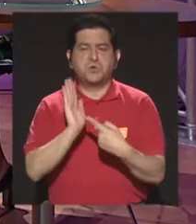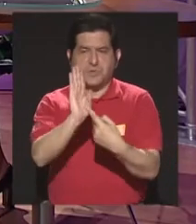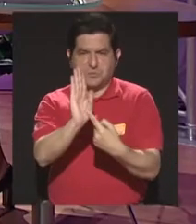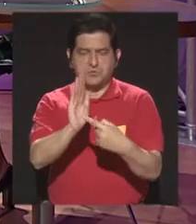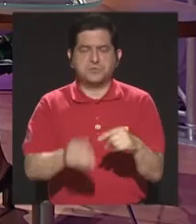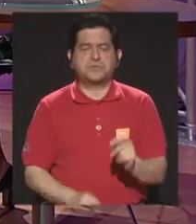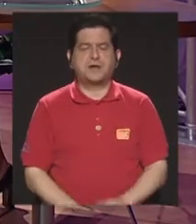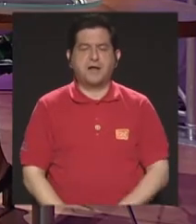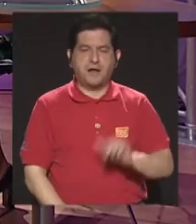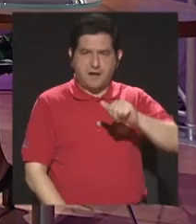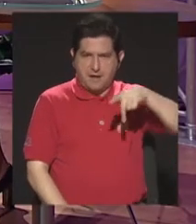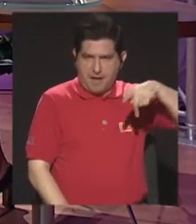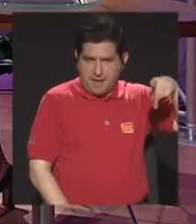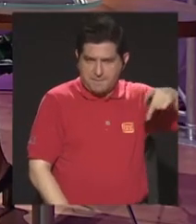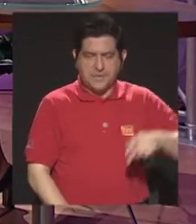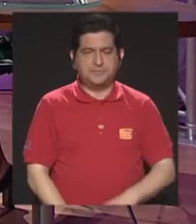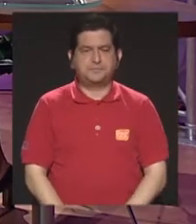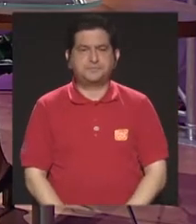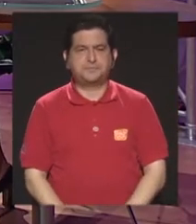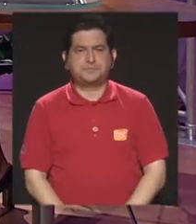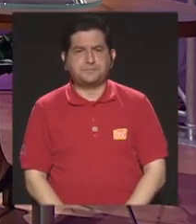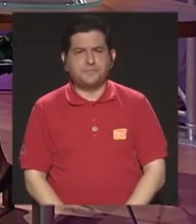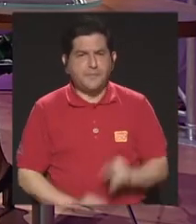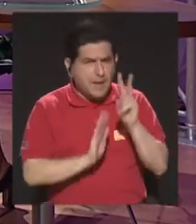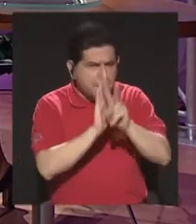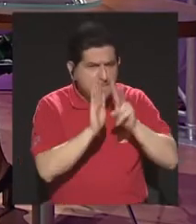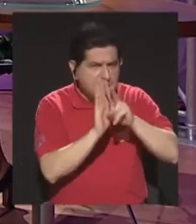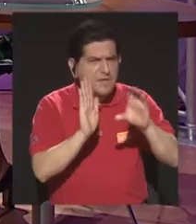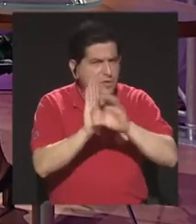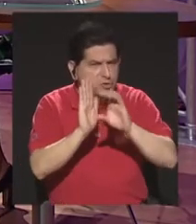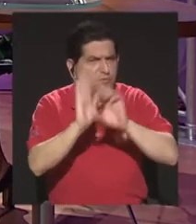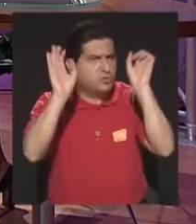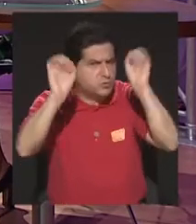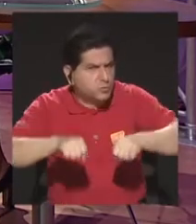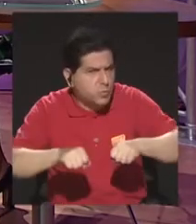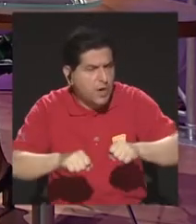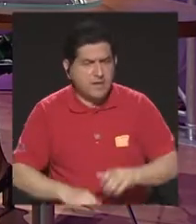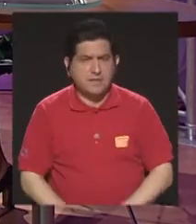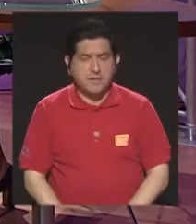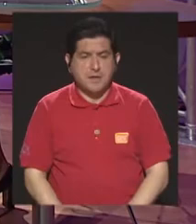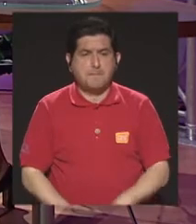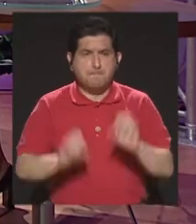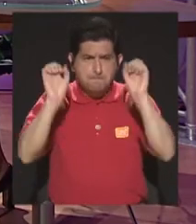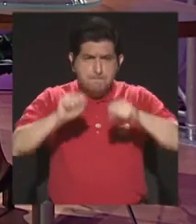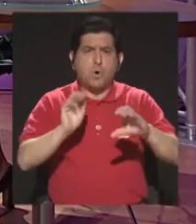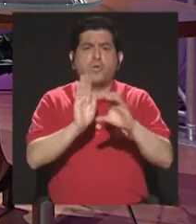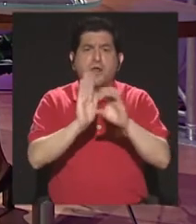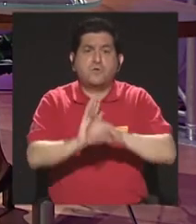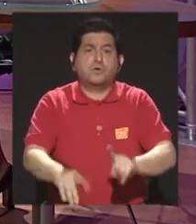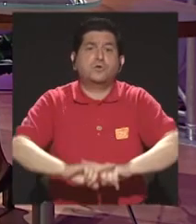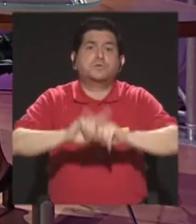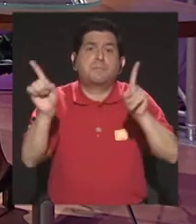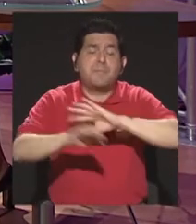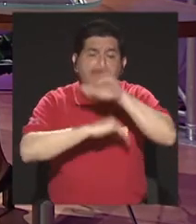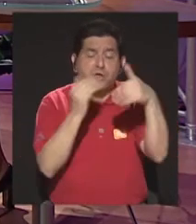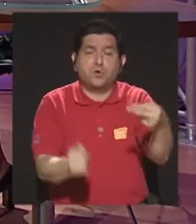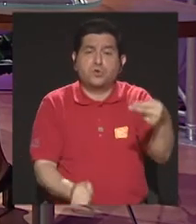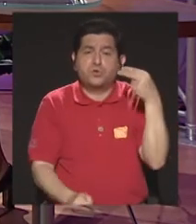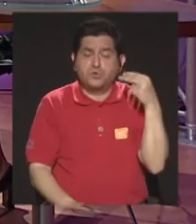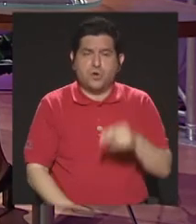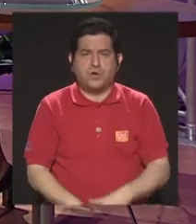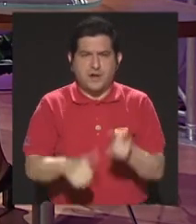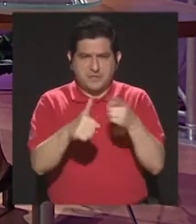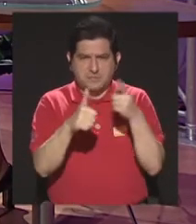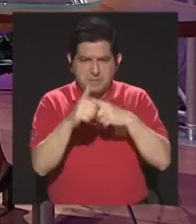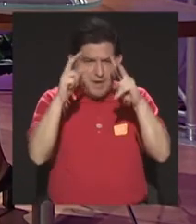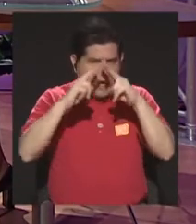aplicación. ¿Pueden tomar videos o fotos? Pueden tomar fotos, sin embargo, todas las historias pasan por